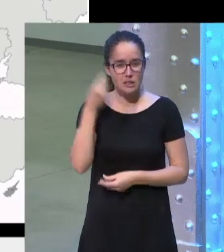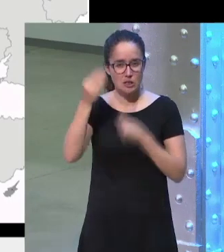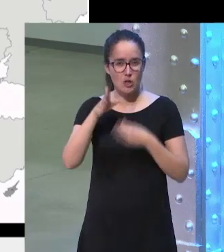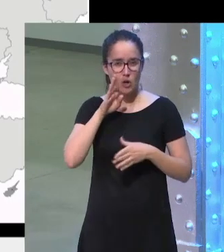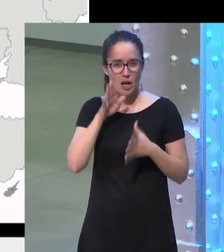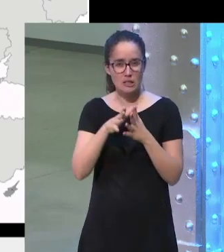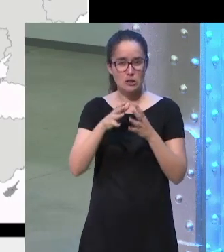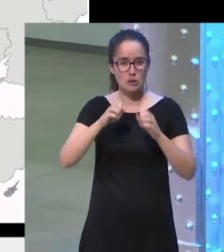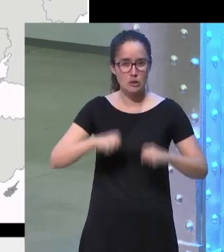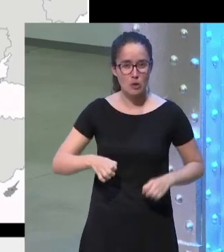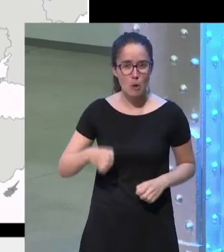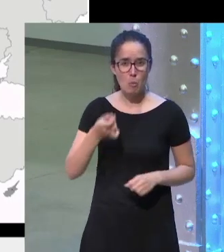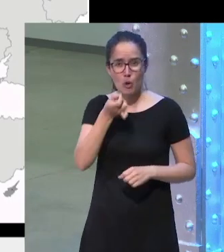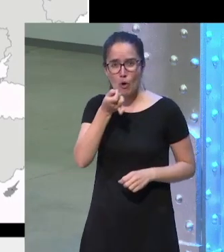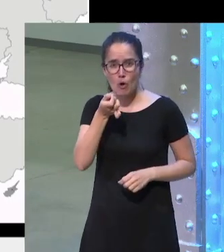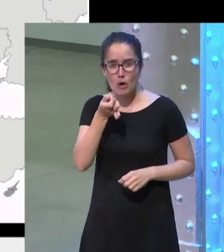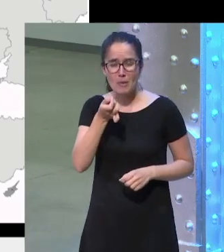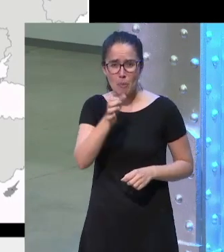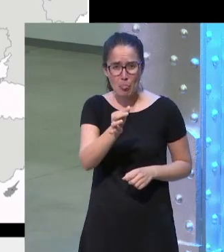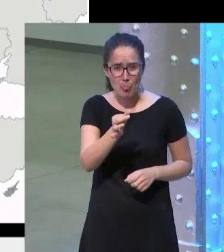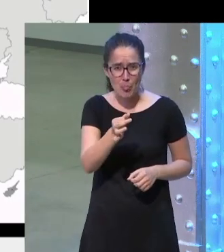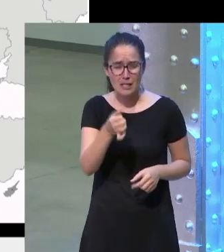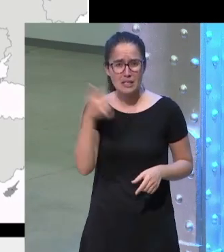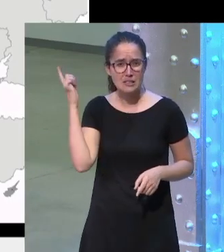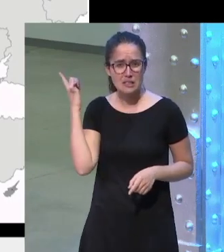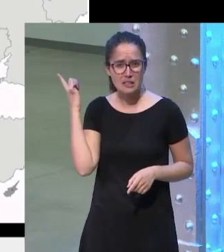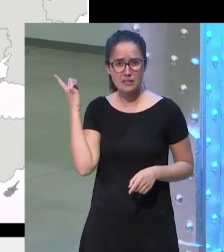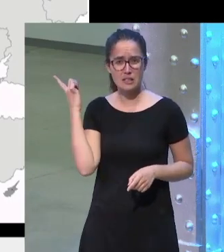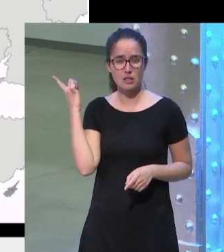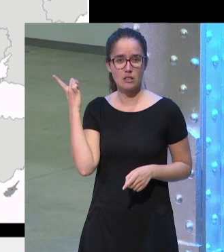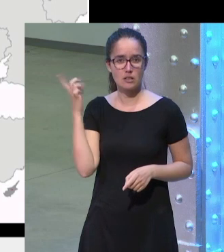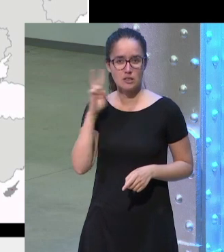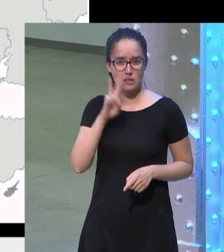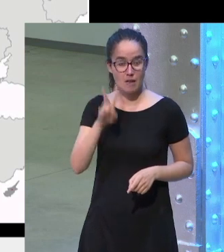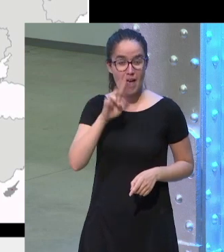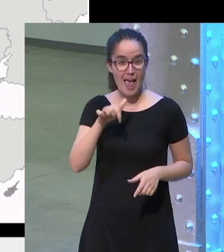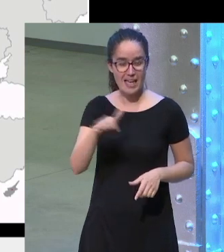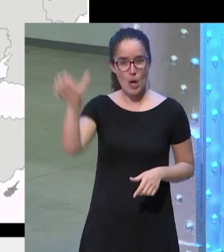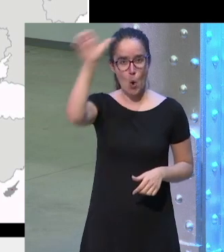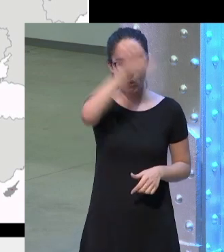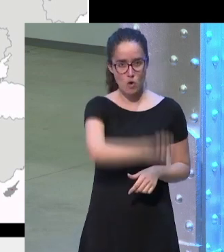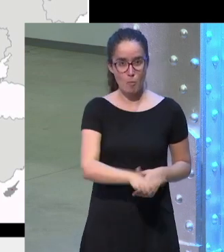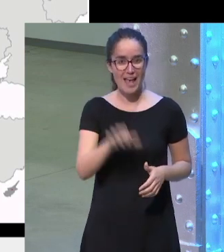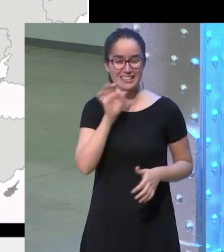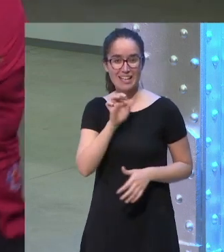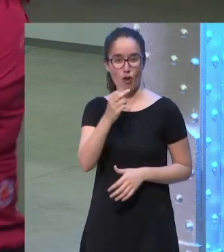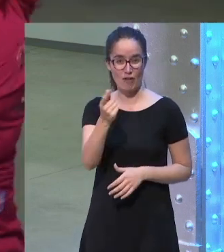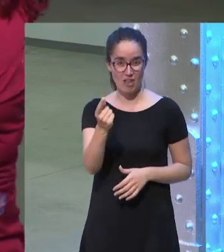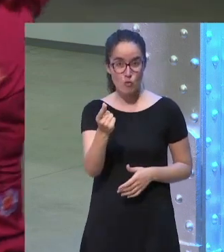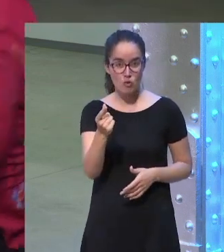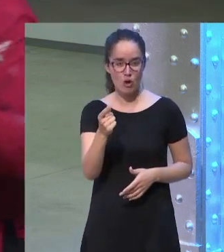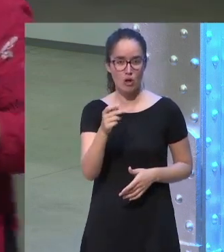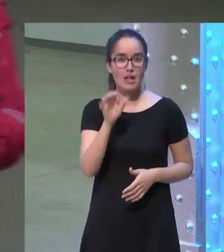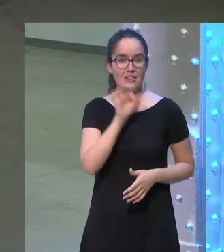al que has puesto tú, porque están los puntos más gorditos, más pequeñitos, donde se ve que en Europa, en pleno siglo XXI, bueno, en